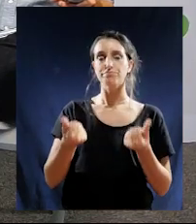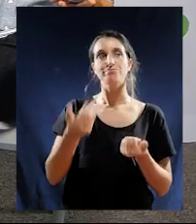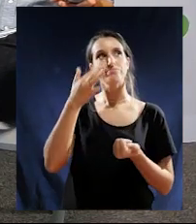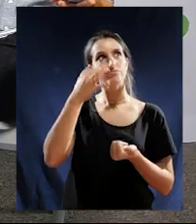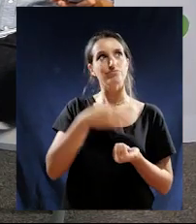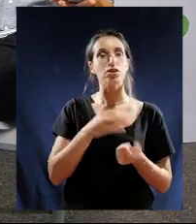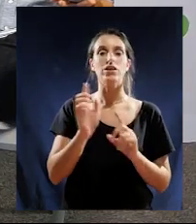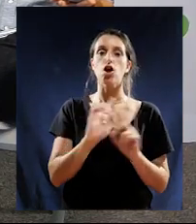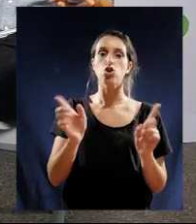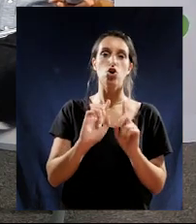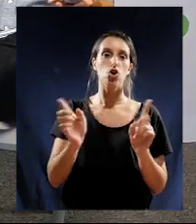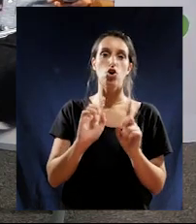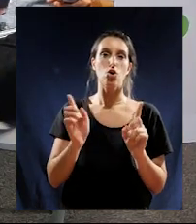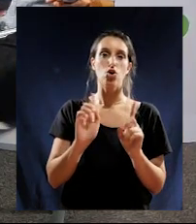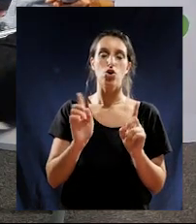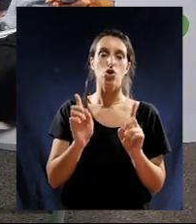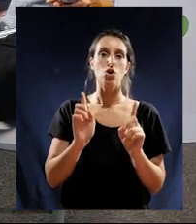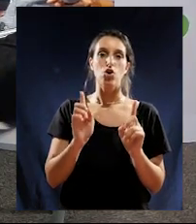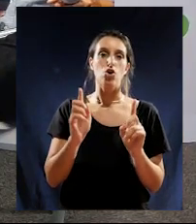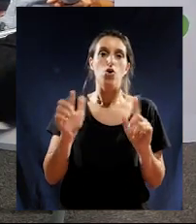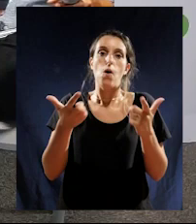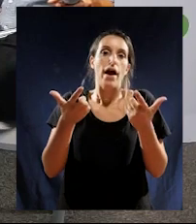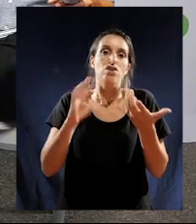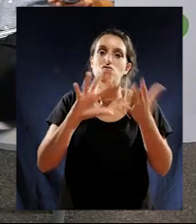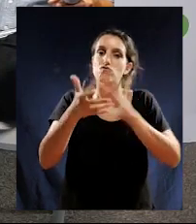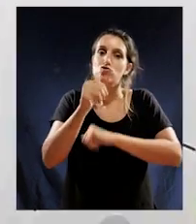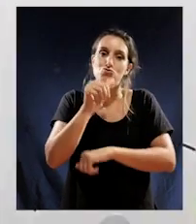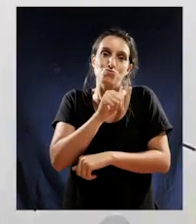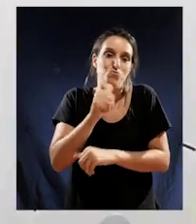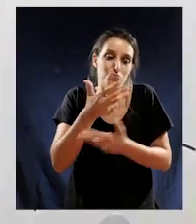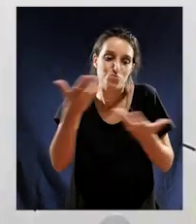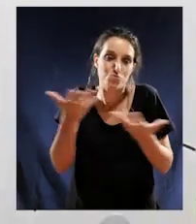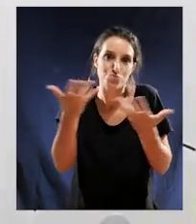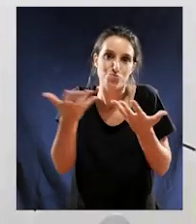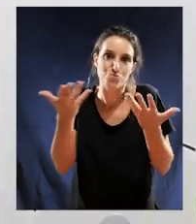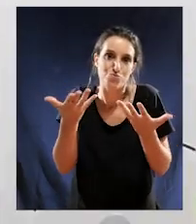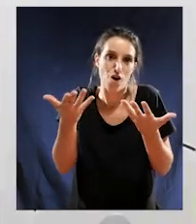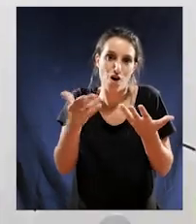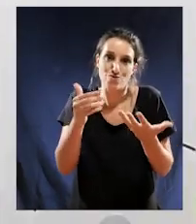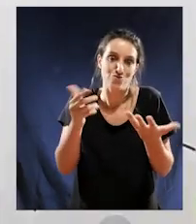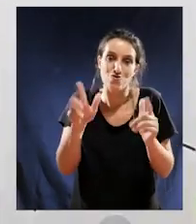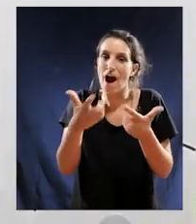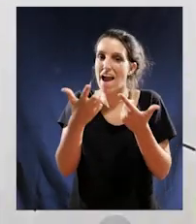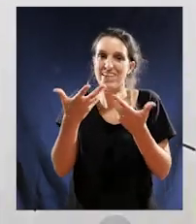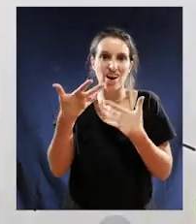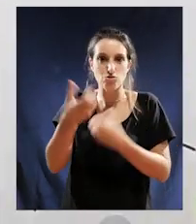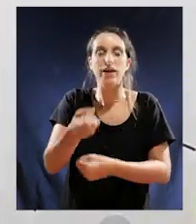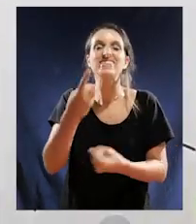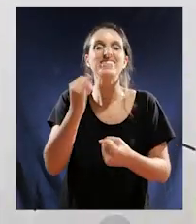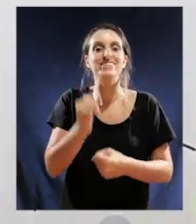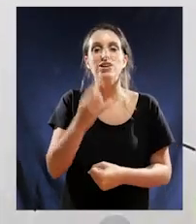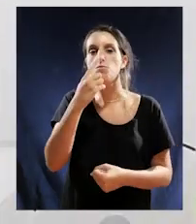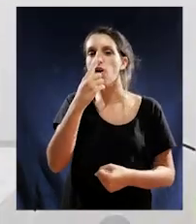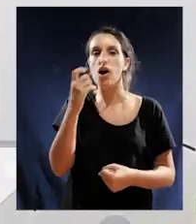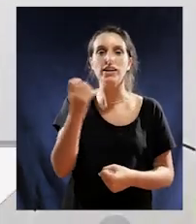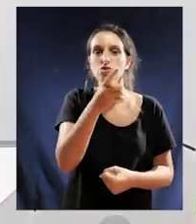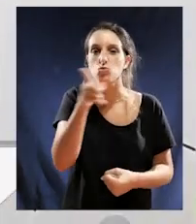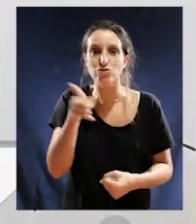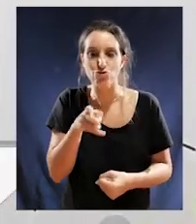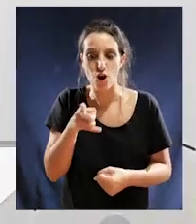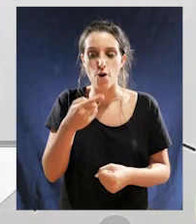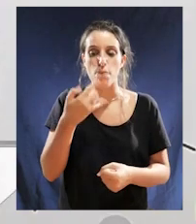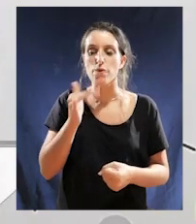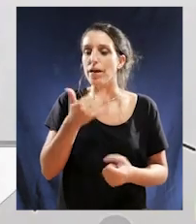sensibilidad, porque de verdad que no tenemos acá recetas que nos ayuden, sí la